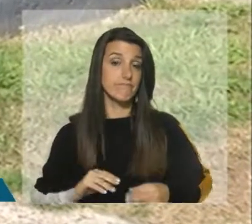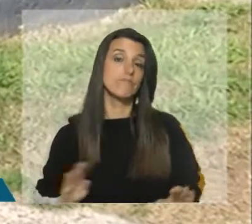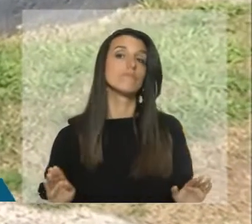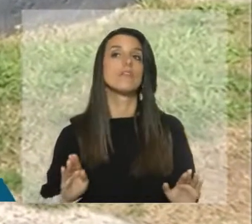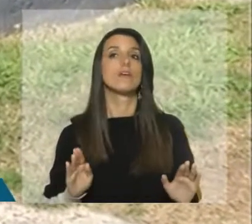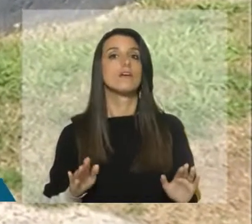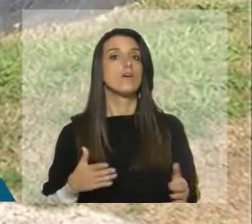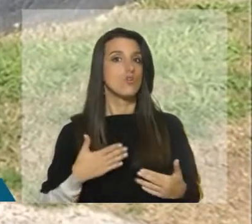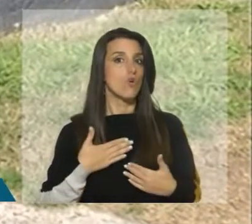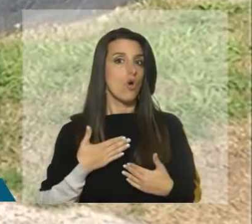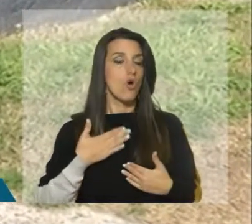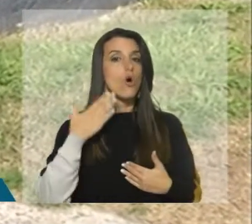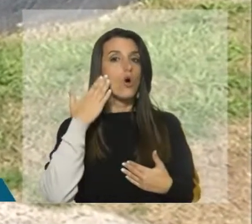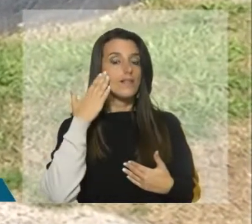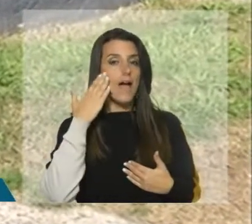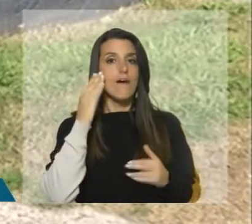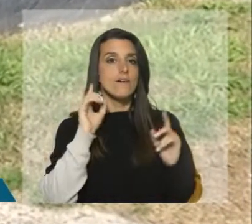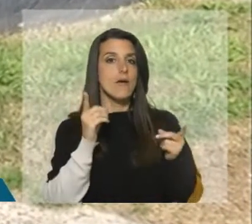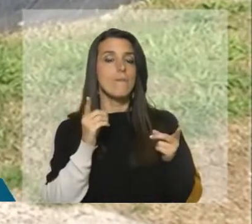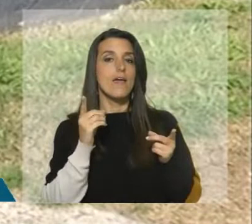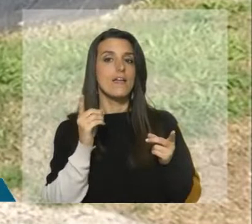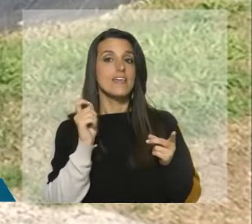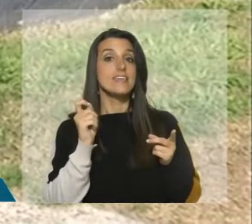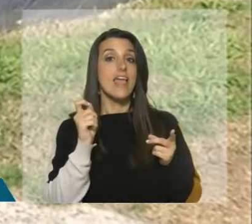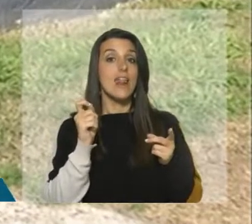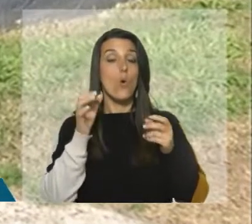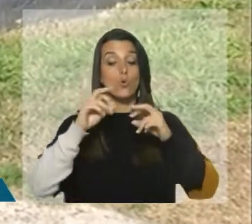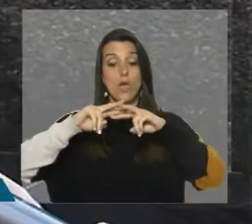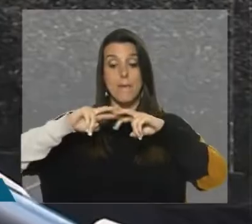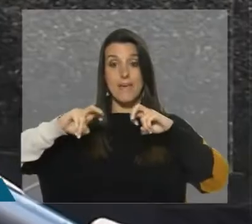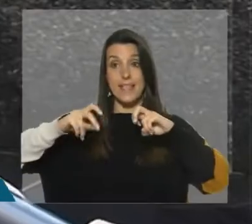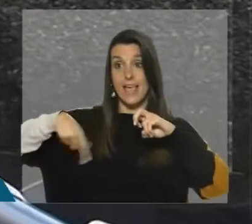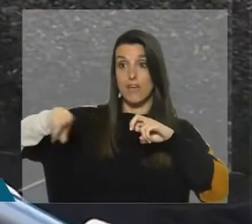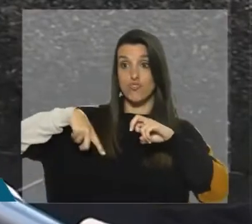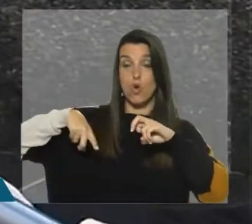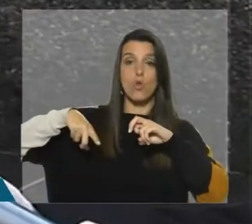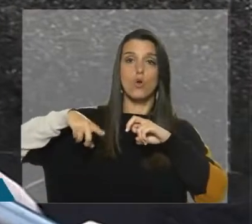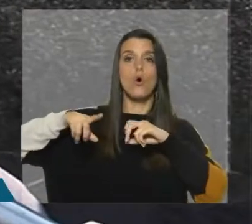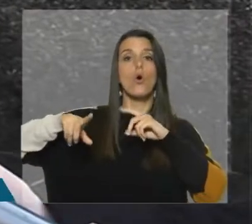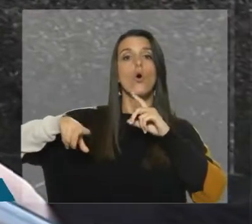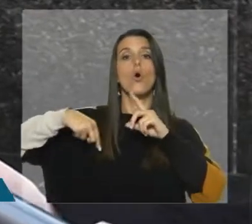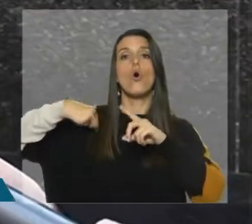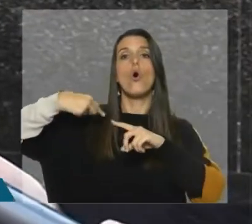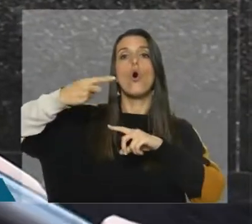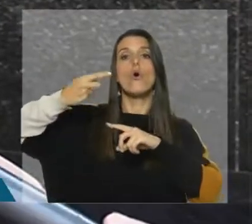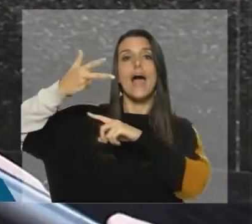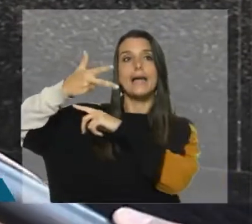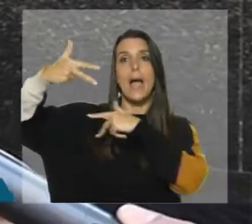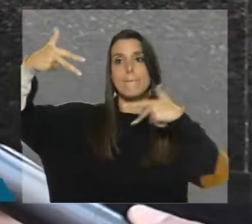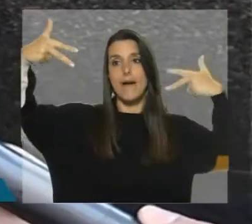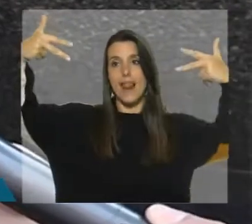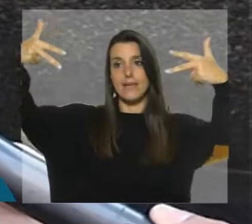Me consta, y eso lo puede hacer solamente quienes intervengan en la investigación, que hay otras cámaras en la